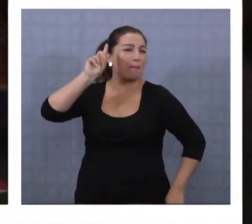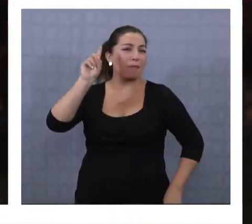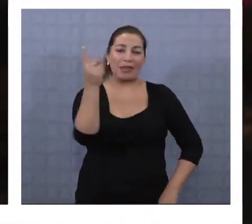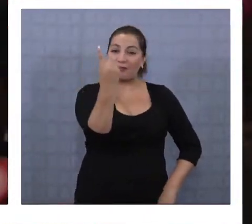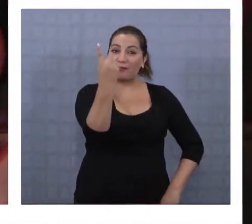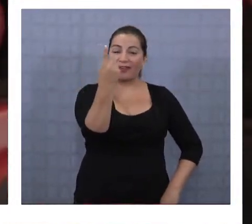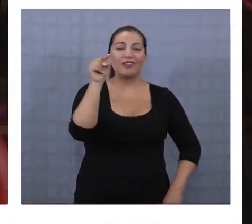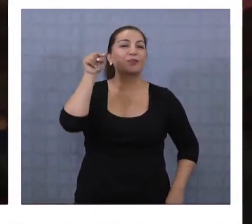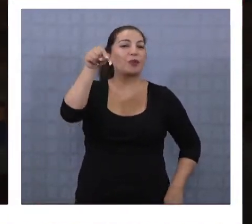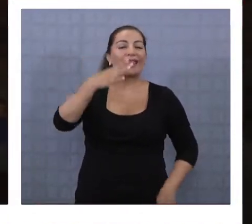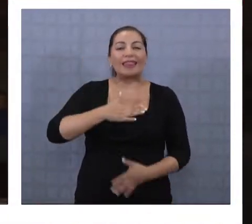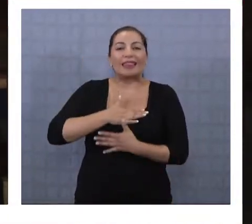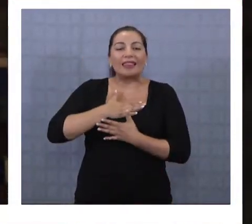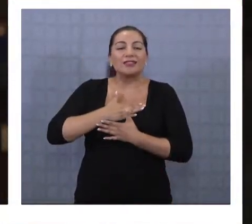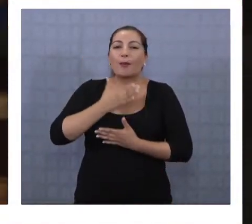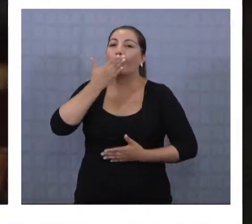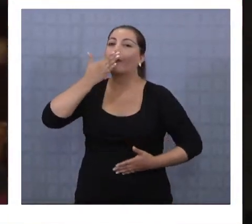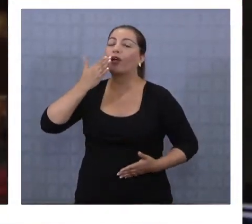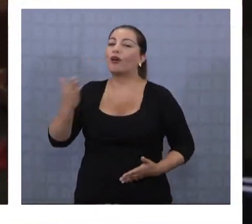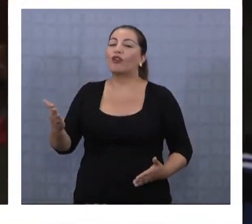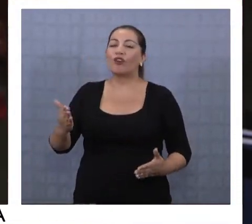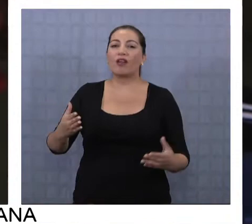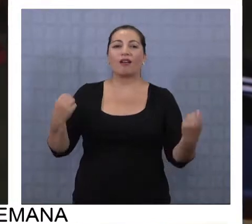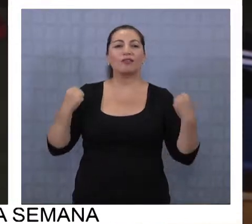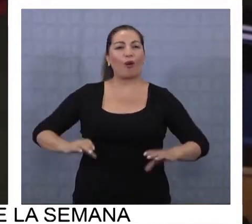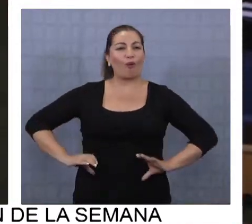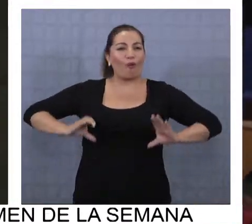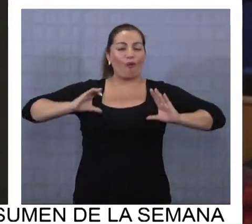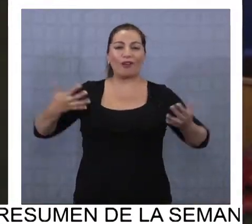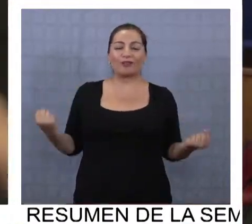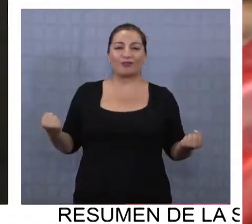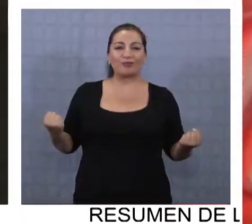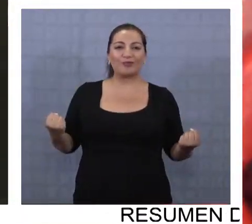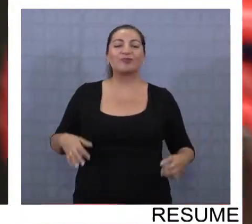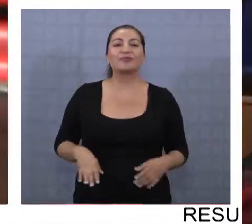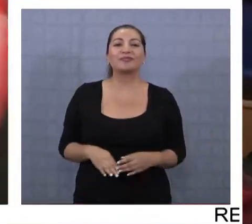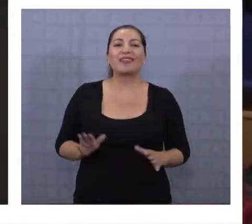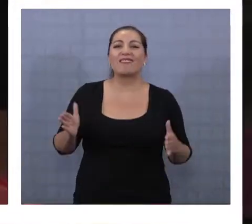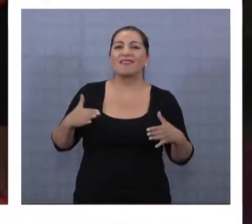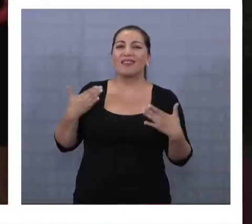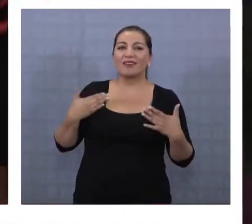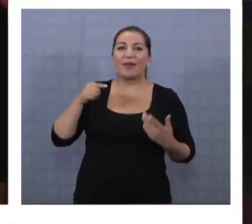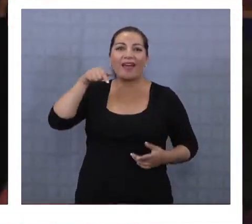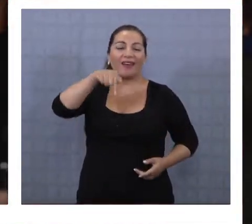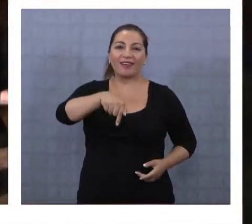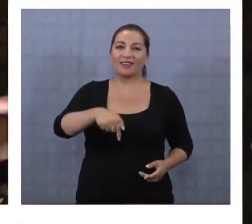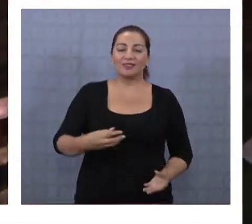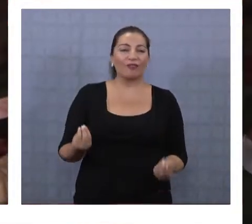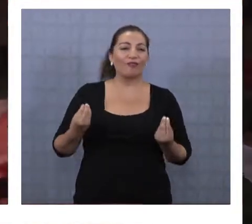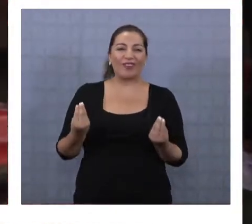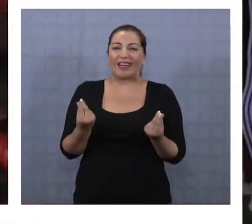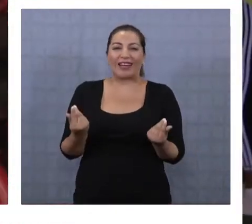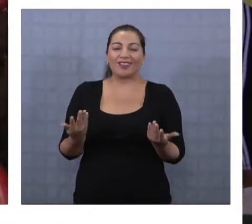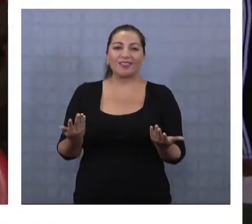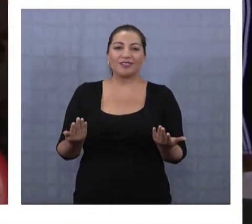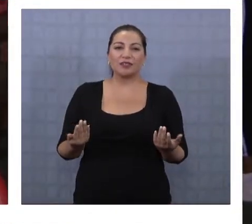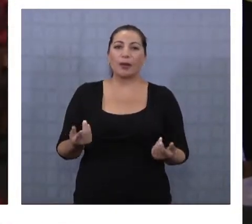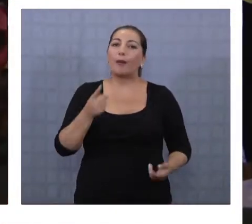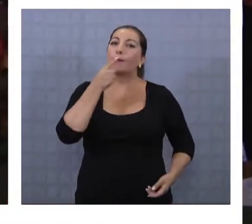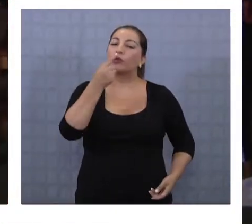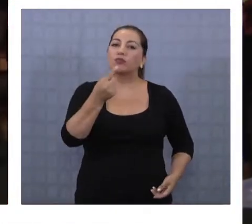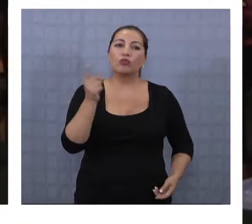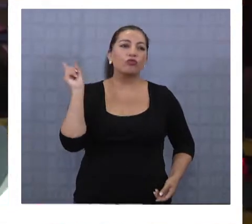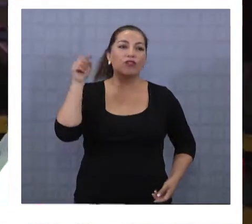ingrediente para quienes deseen mejorar su condición física. Es buena onda, la energía que hay acá es súper rica. ¿Tú